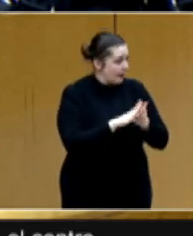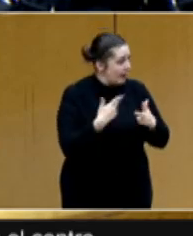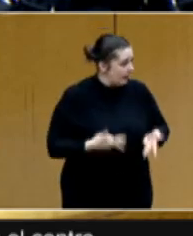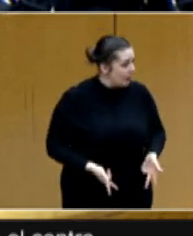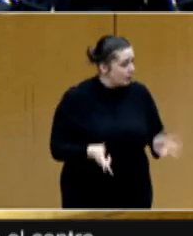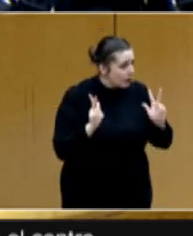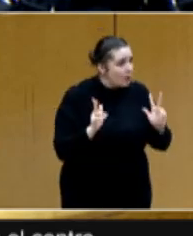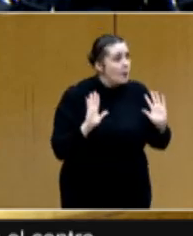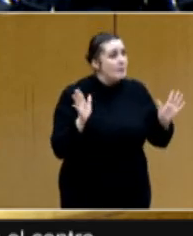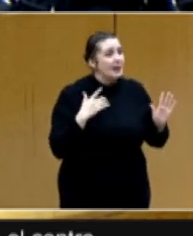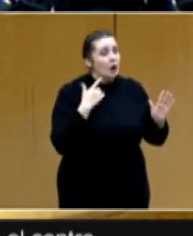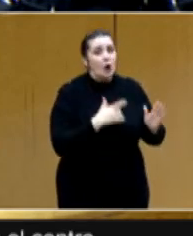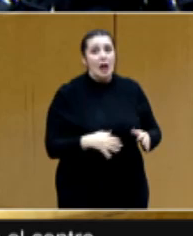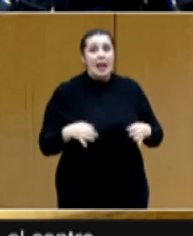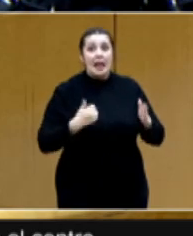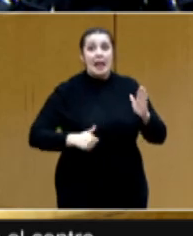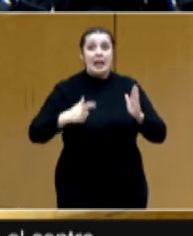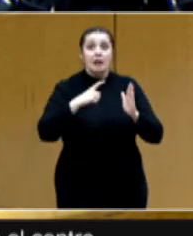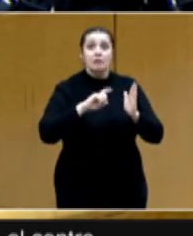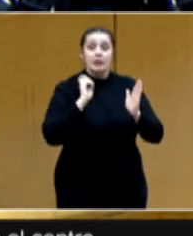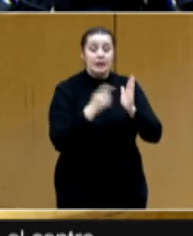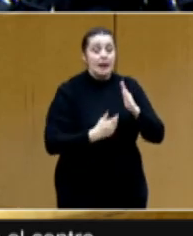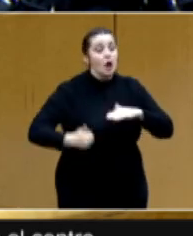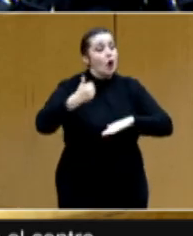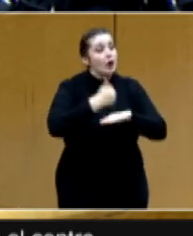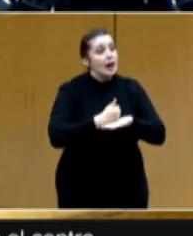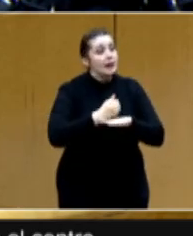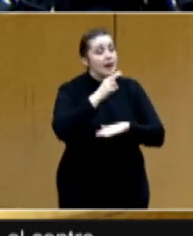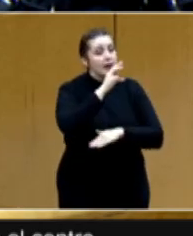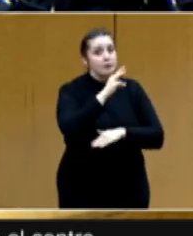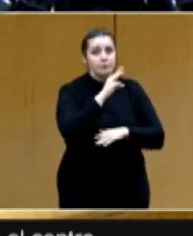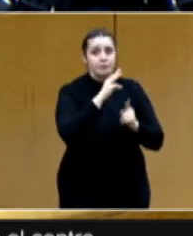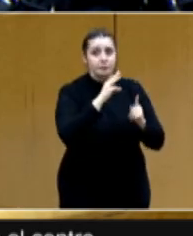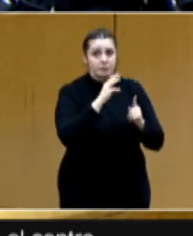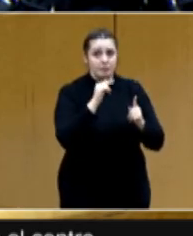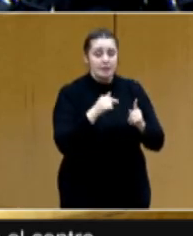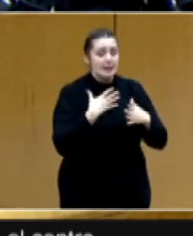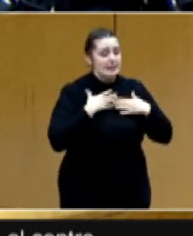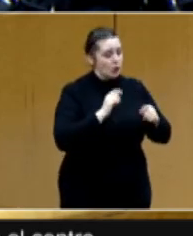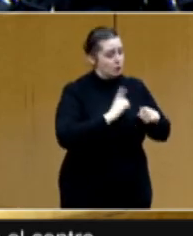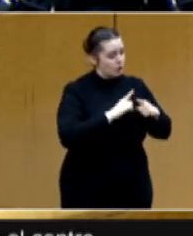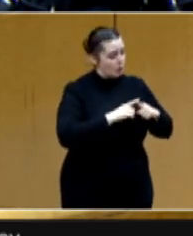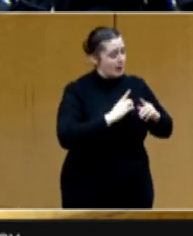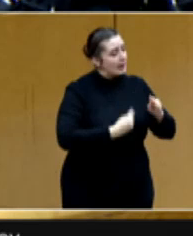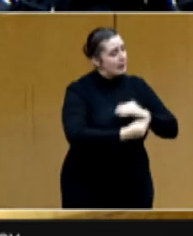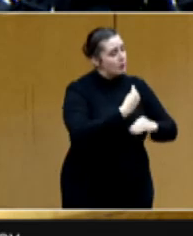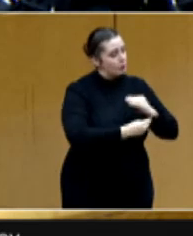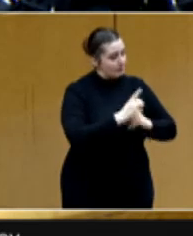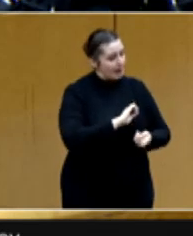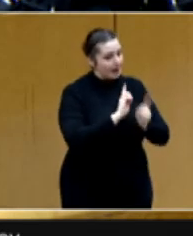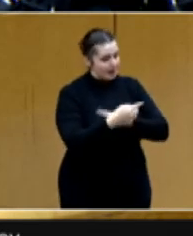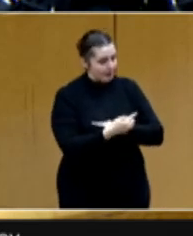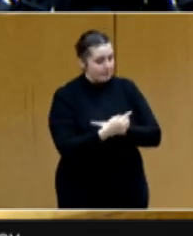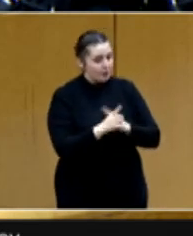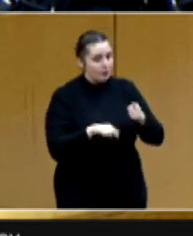Orgánica 1/2003 por la cual se modifica la Ley Orgánica de salud sexual y reproductiva y de la introducción